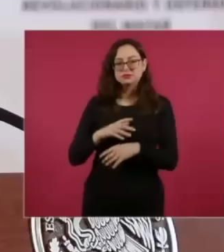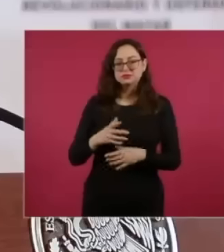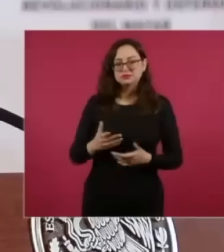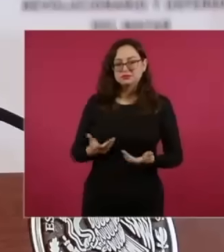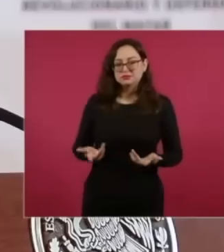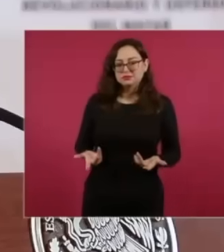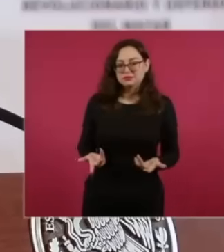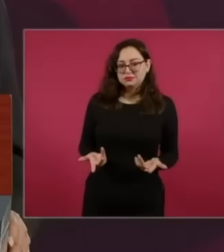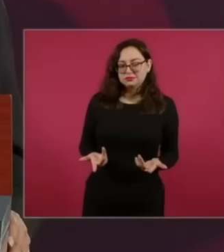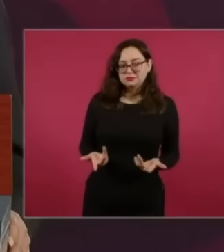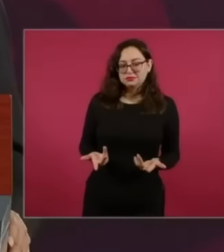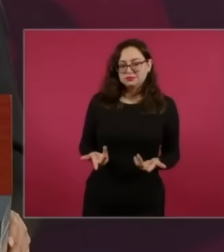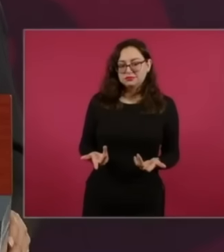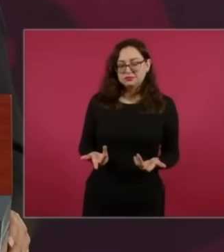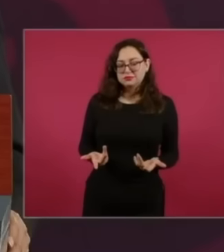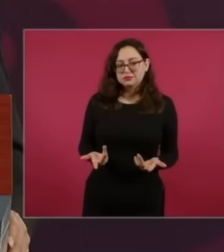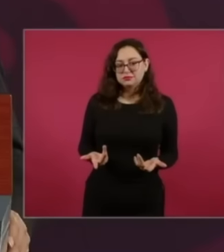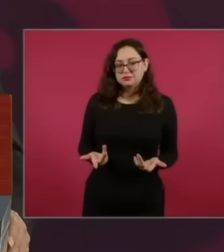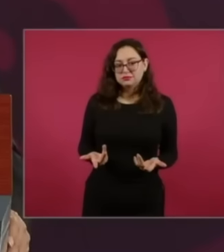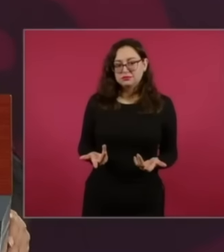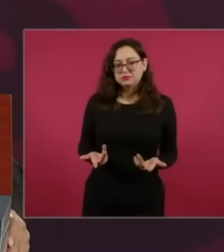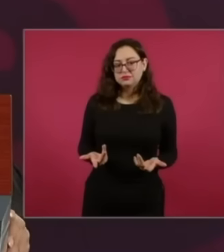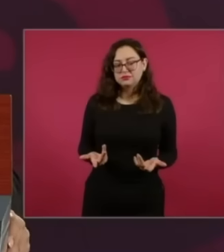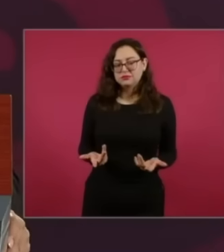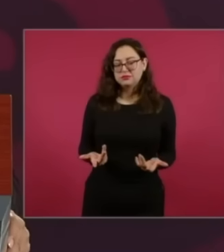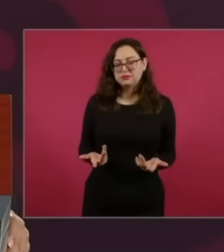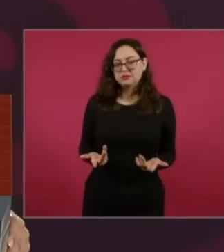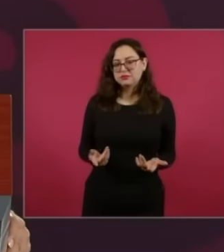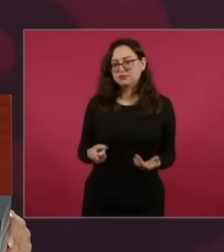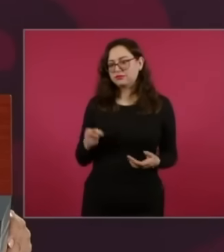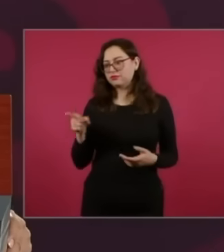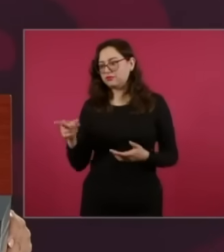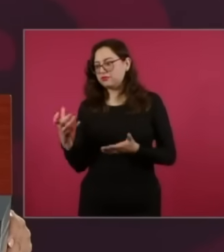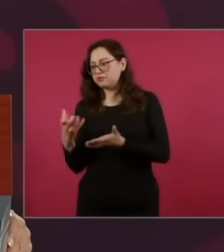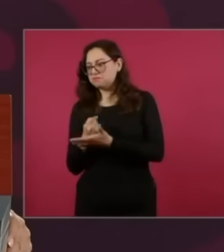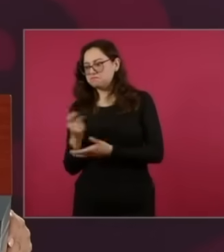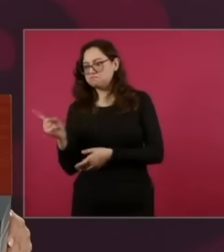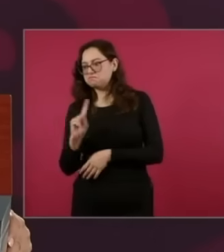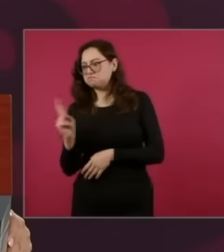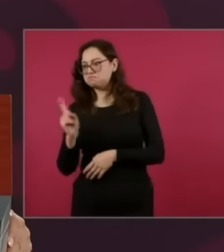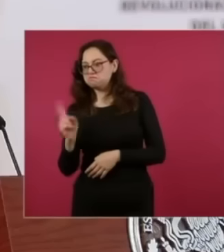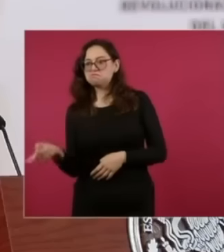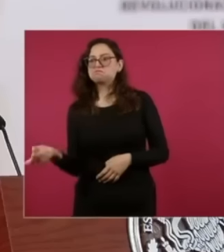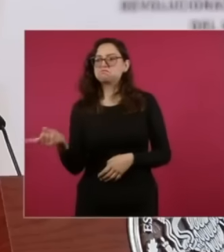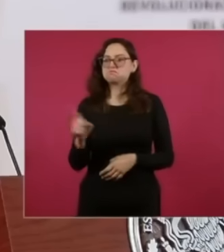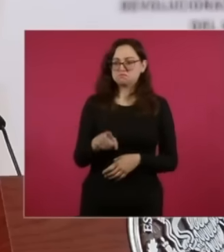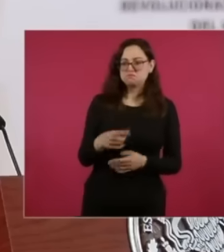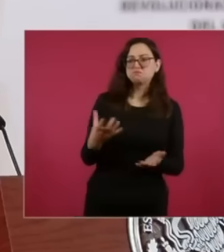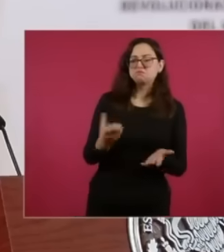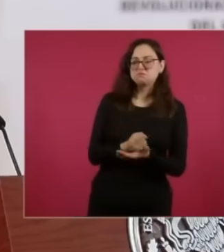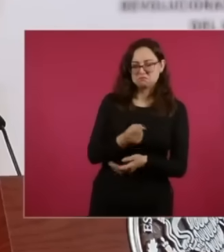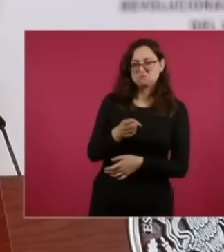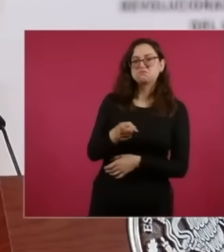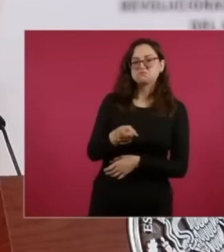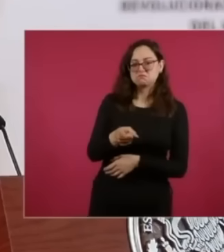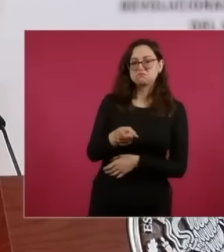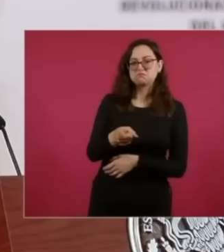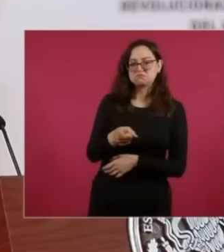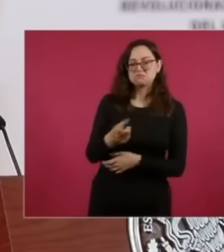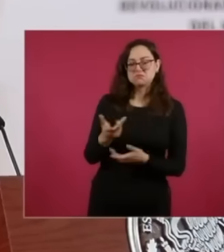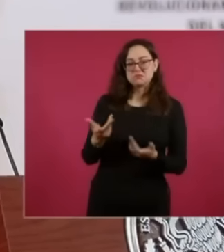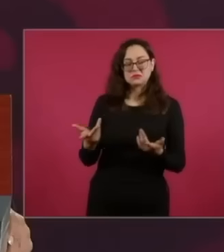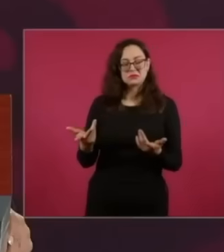elecciones y que no había ganado un candidato si no había ganado